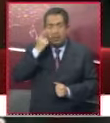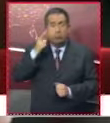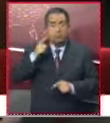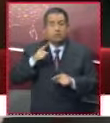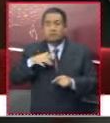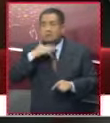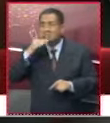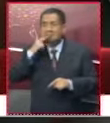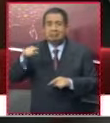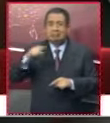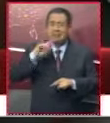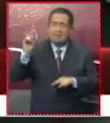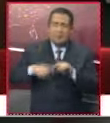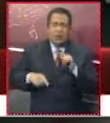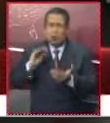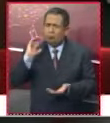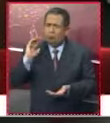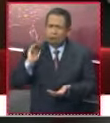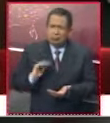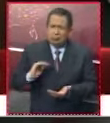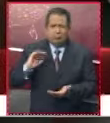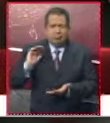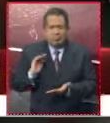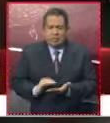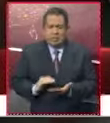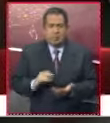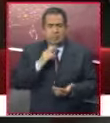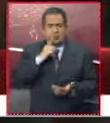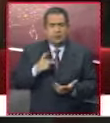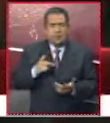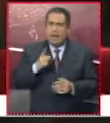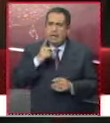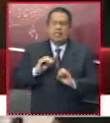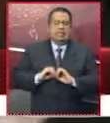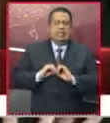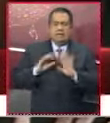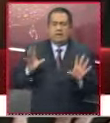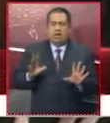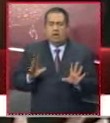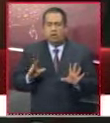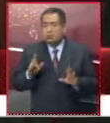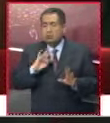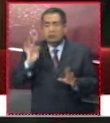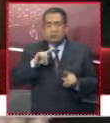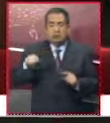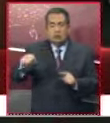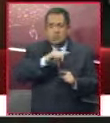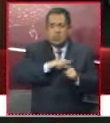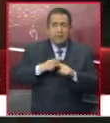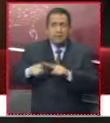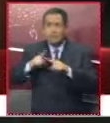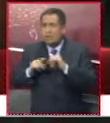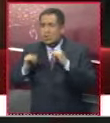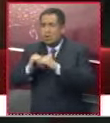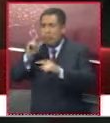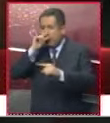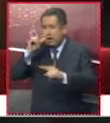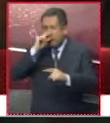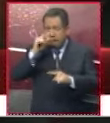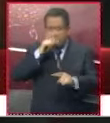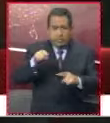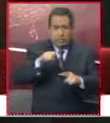de corrupción, que se inhiban los niveles de corrupción y, claro, que si todo falló, todas las instituciones fallaron y